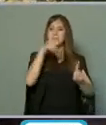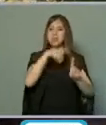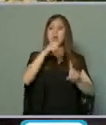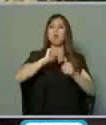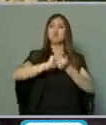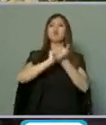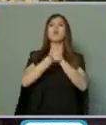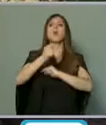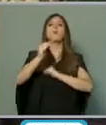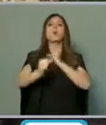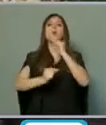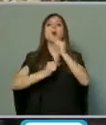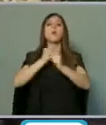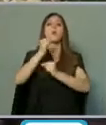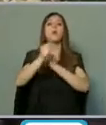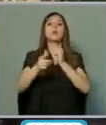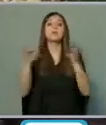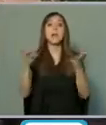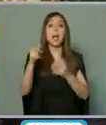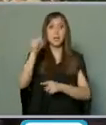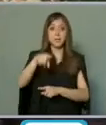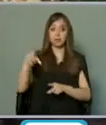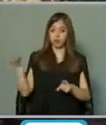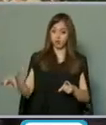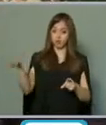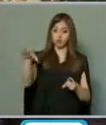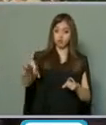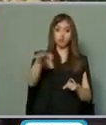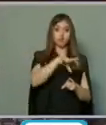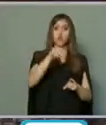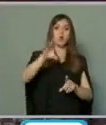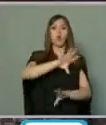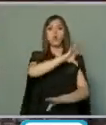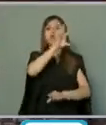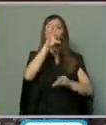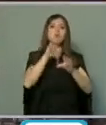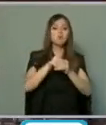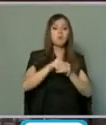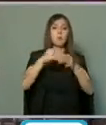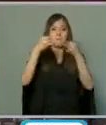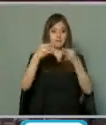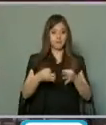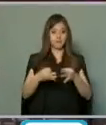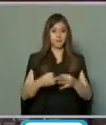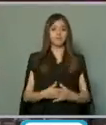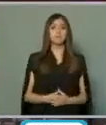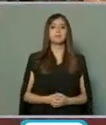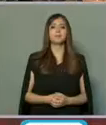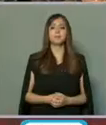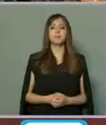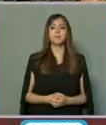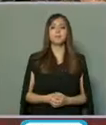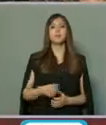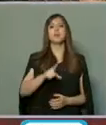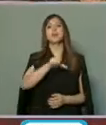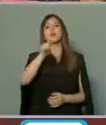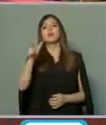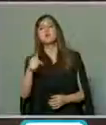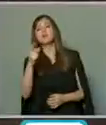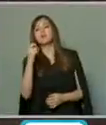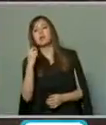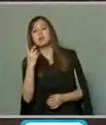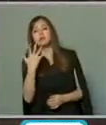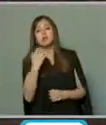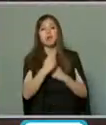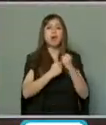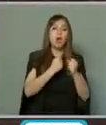costado tanto trabajo llegar, no es sectorial, es un global, me permitiría decir globalizado. Más o menos tener 35 años, 10 años de